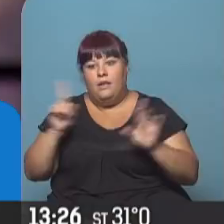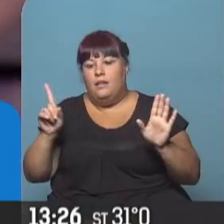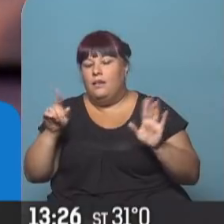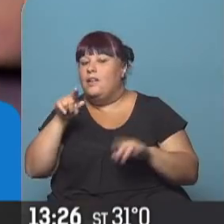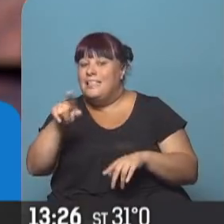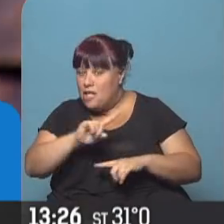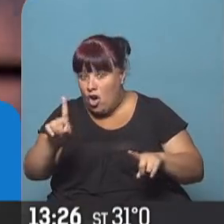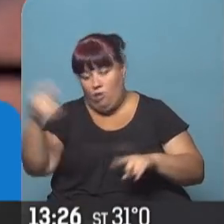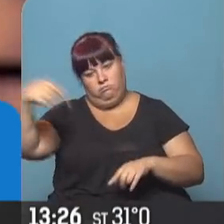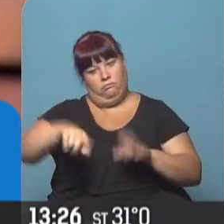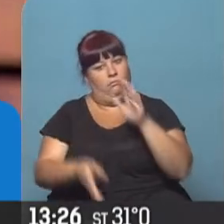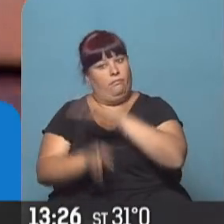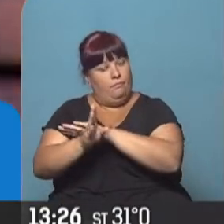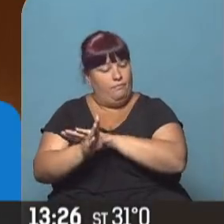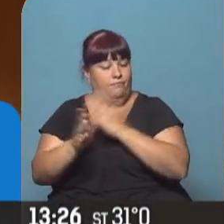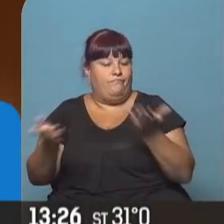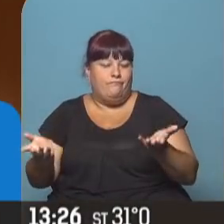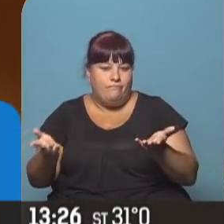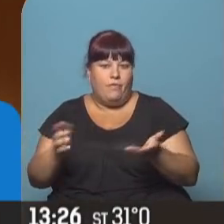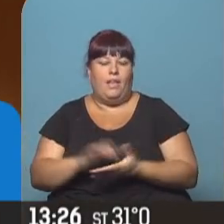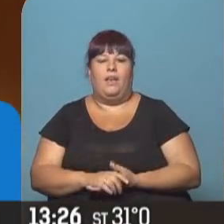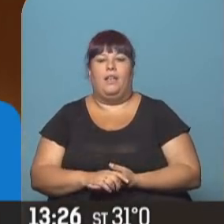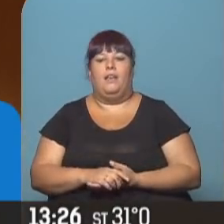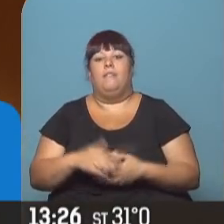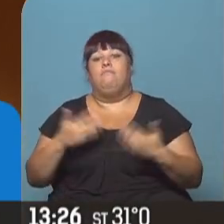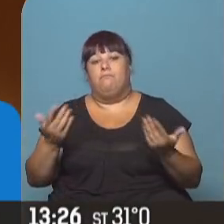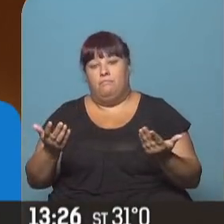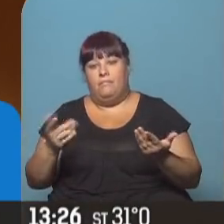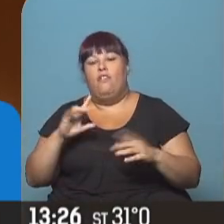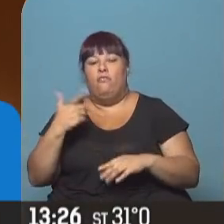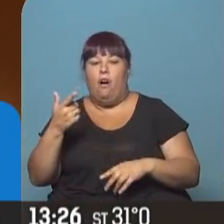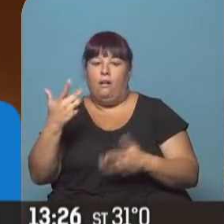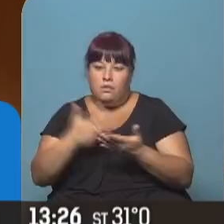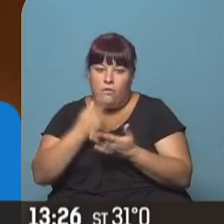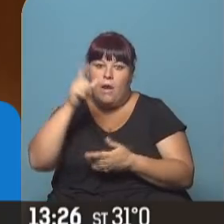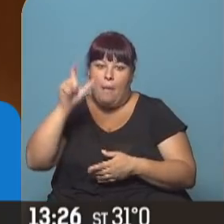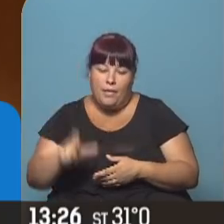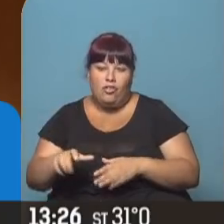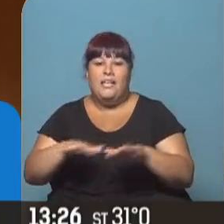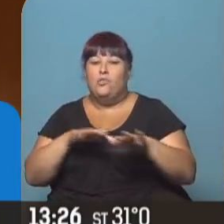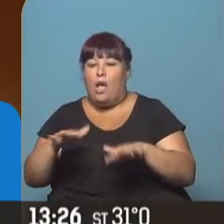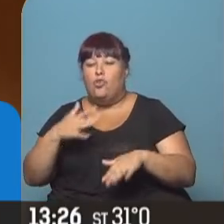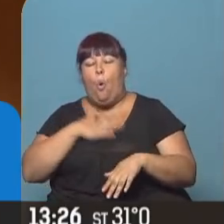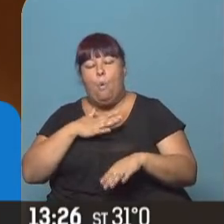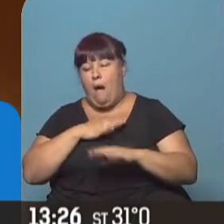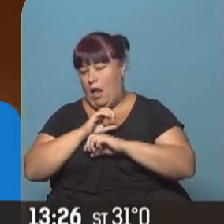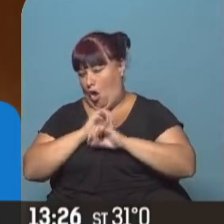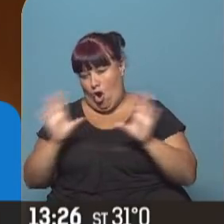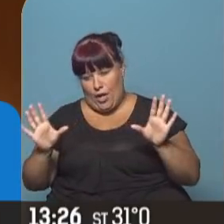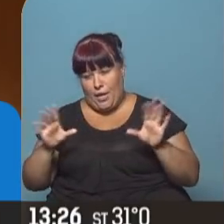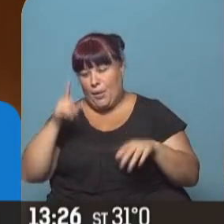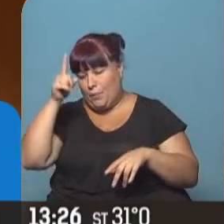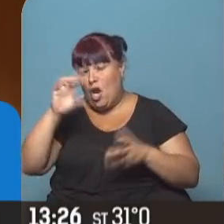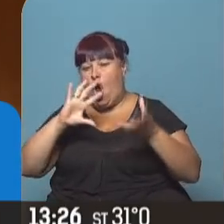cual no se puede radicar la persona, y hacerle pesar a un hombre que está en una situación humanitaria